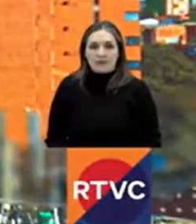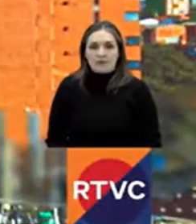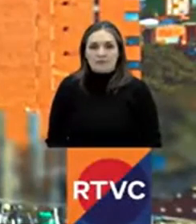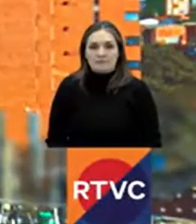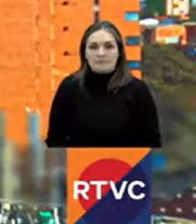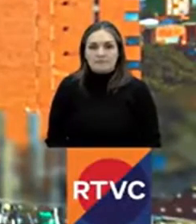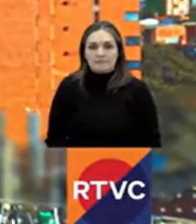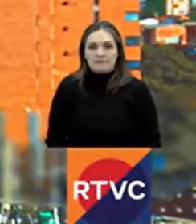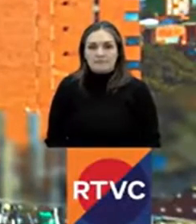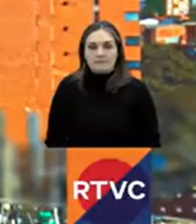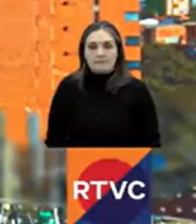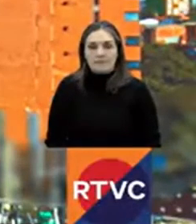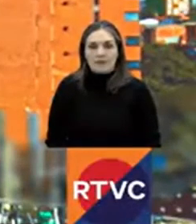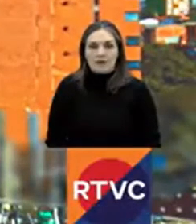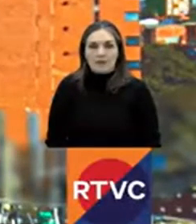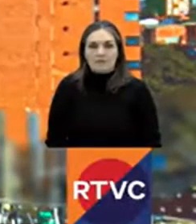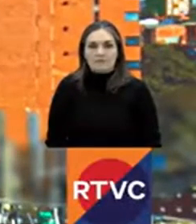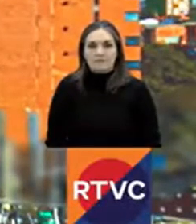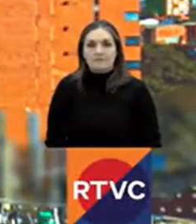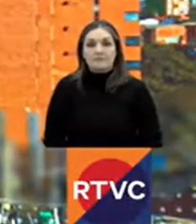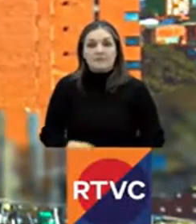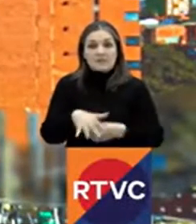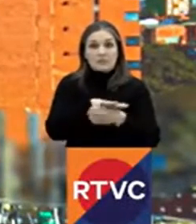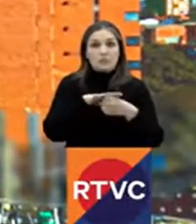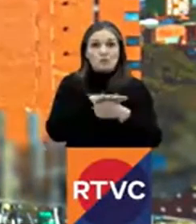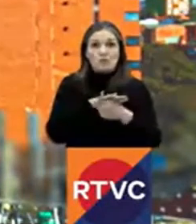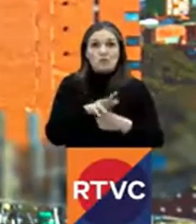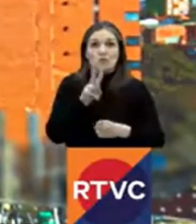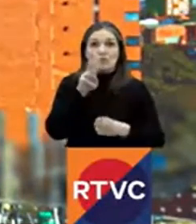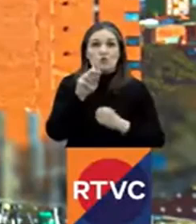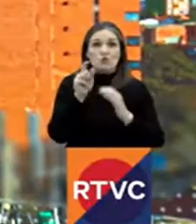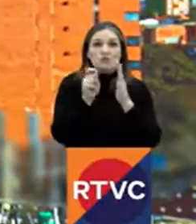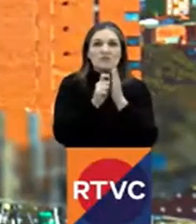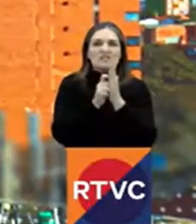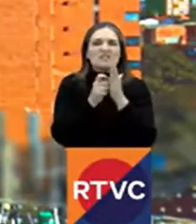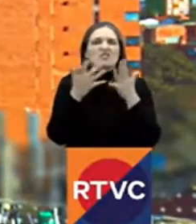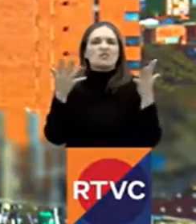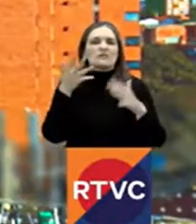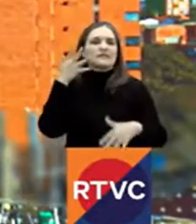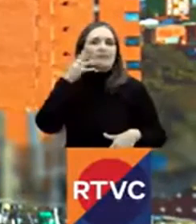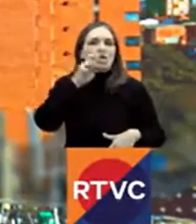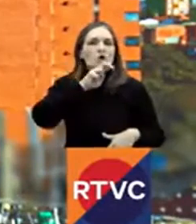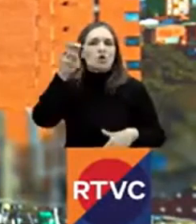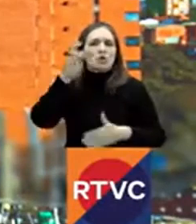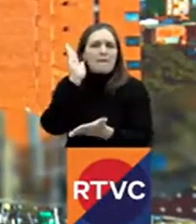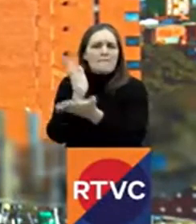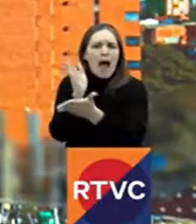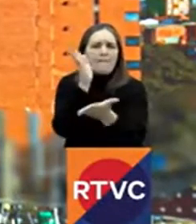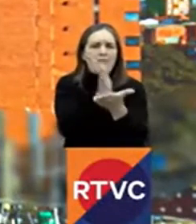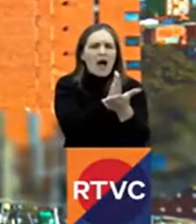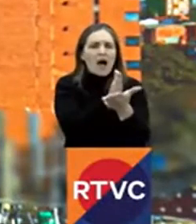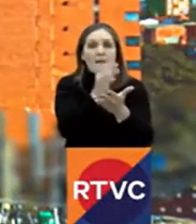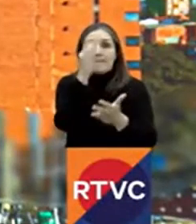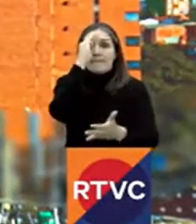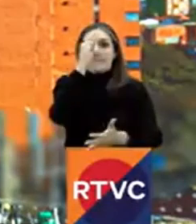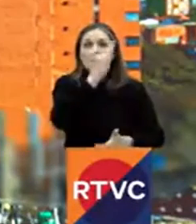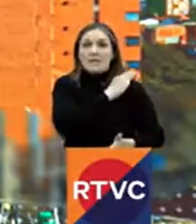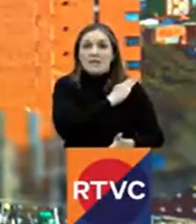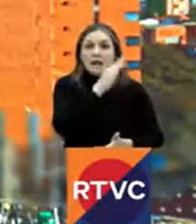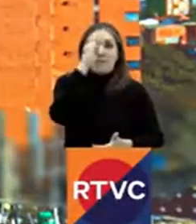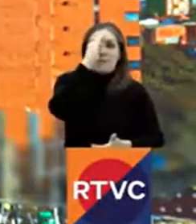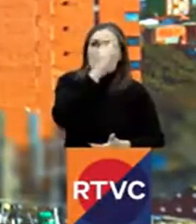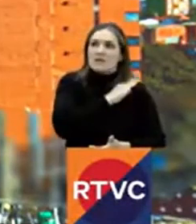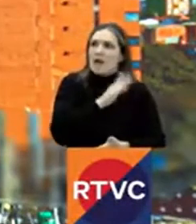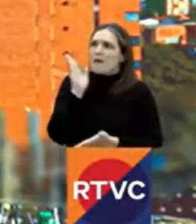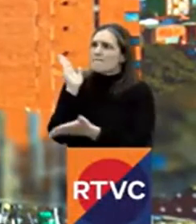Dos ataques de la fuerza pública sucedieron en las últimas horas en Norte de Santander y Arauca. En ambos hechos, militares en servicio fueron